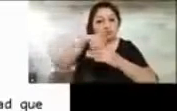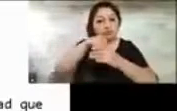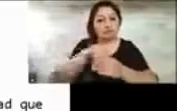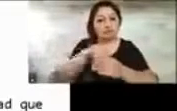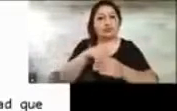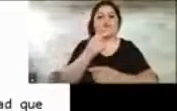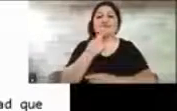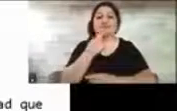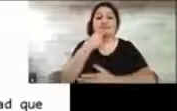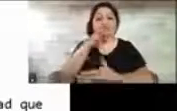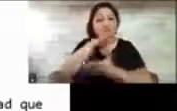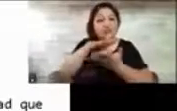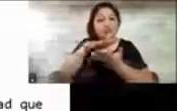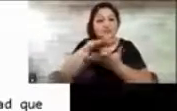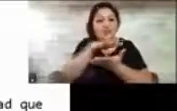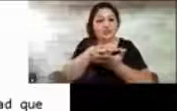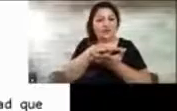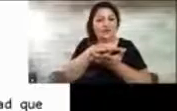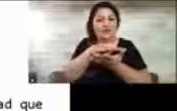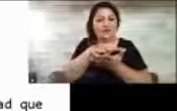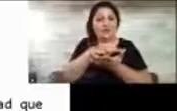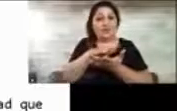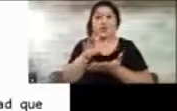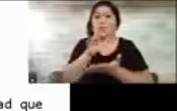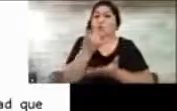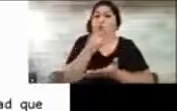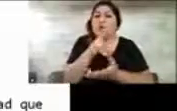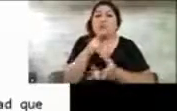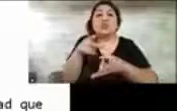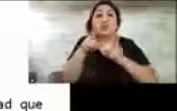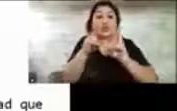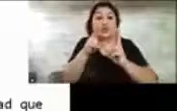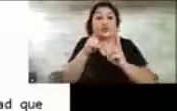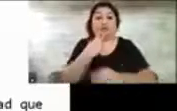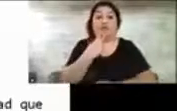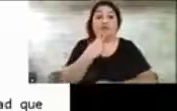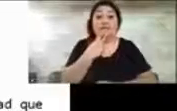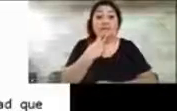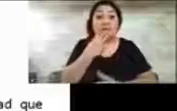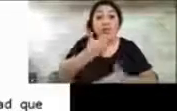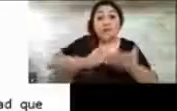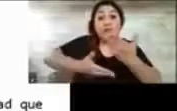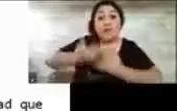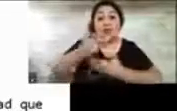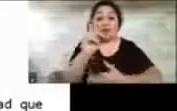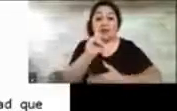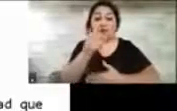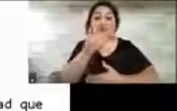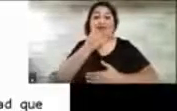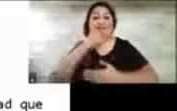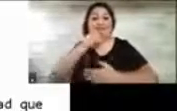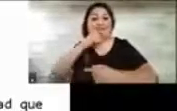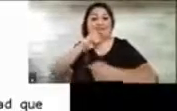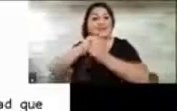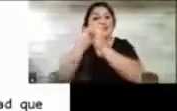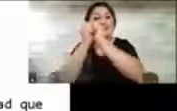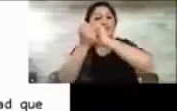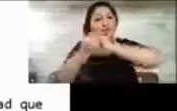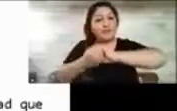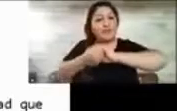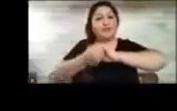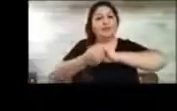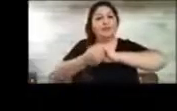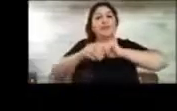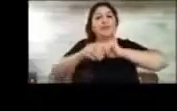en ese sentido, no solamente el derecho a la ciudad es habitarla y vivirla o convivir, sino que es transformarla acorde a las necesidades que la